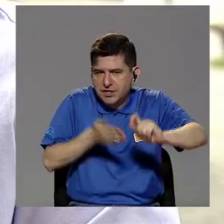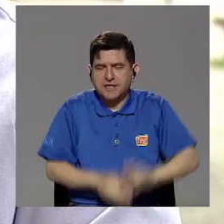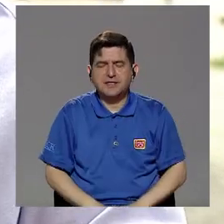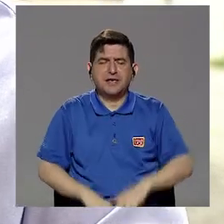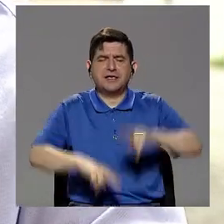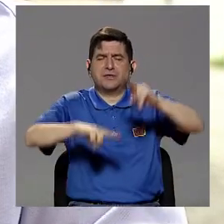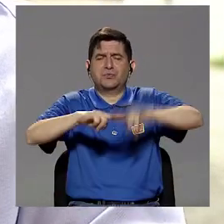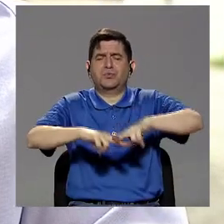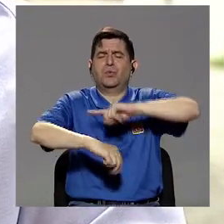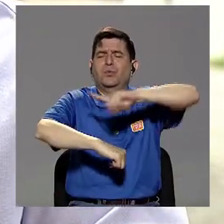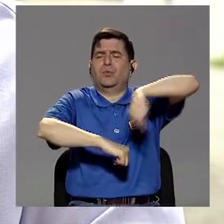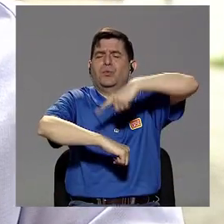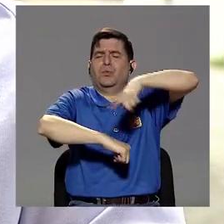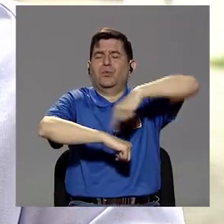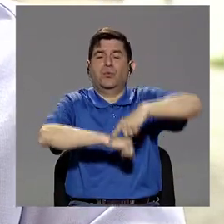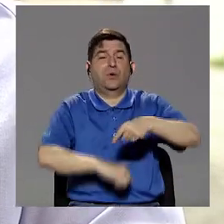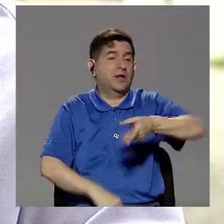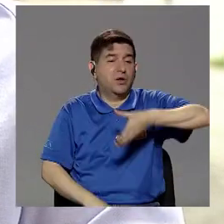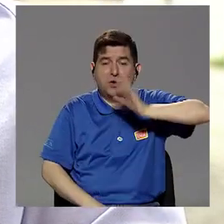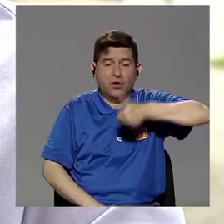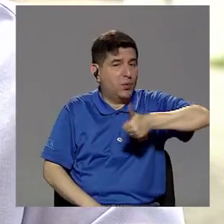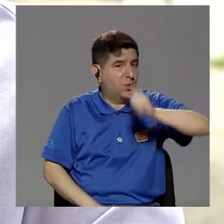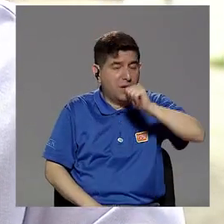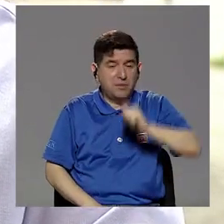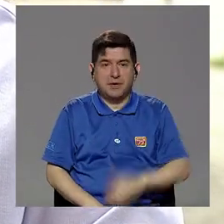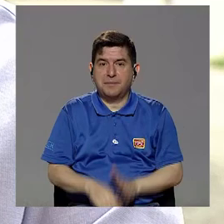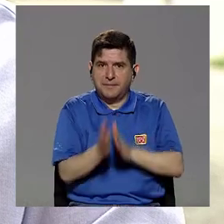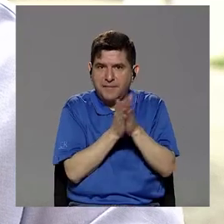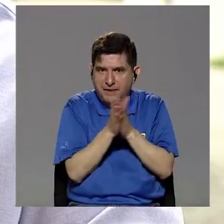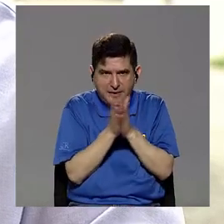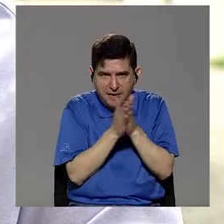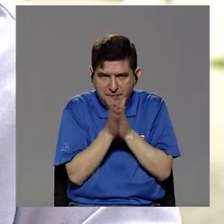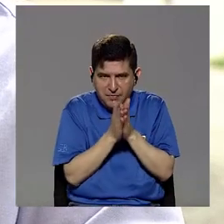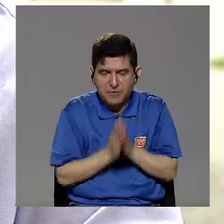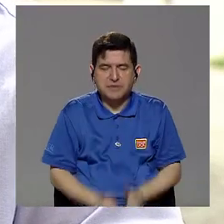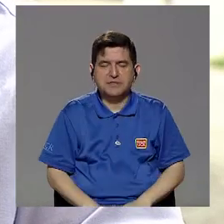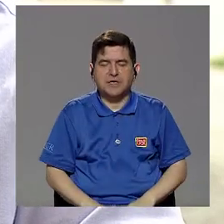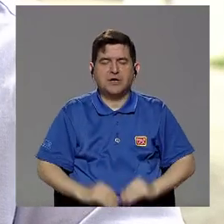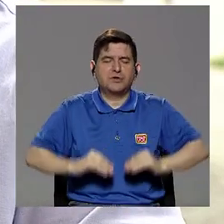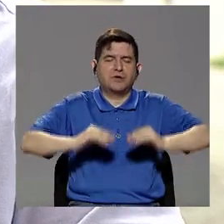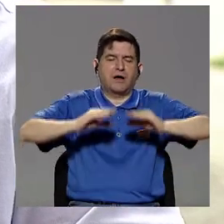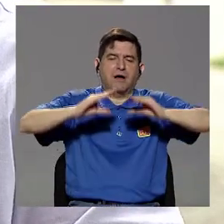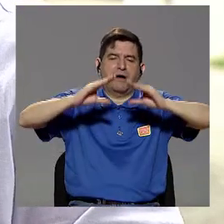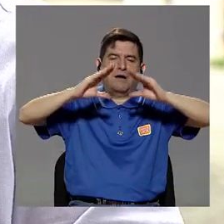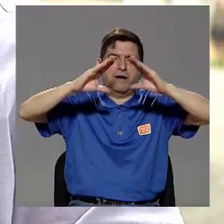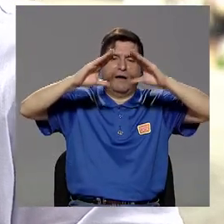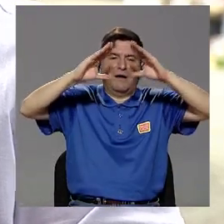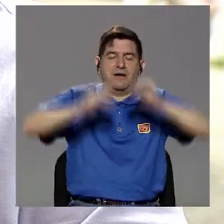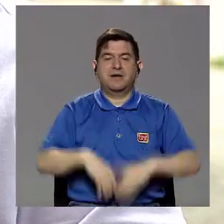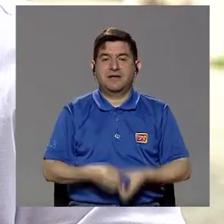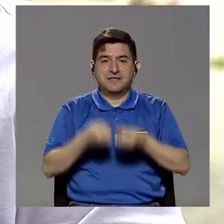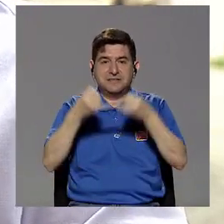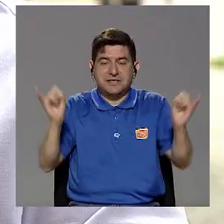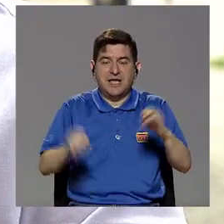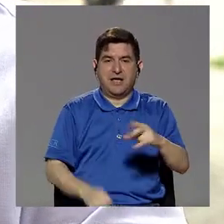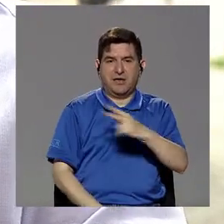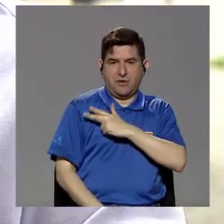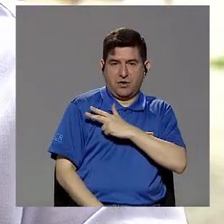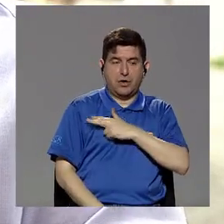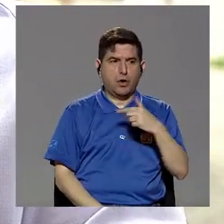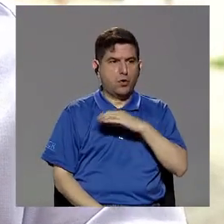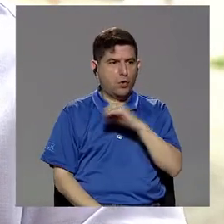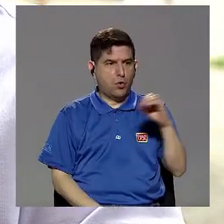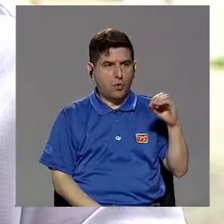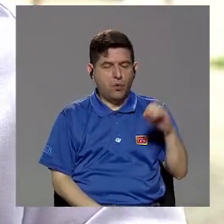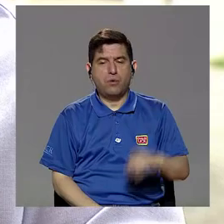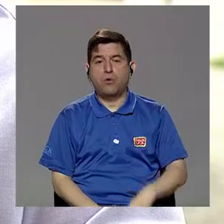secretarias, etcétera, que tienen que pasar sentaditas mucho rato, más bien ellas no toman agua para aprovechar y pasar toda la mañana sin orinar cuando realmente uno